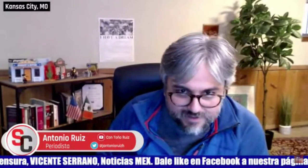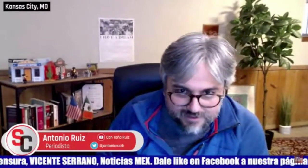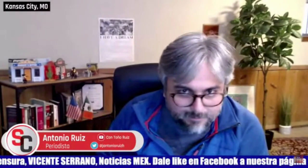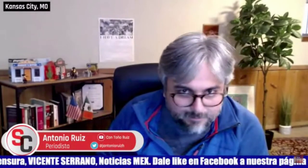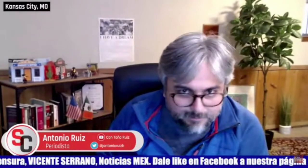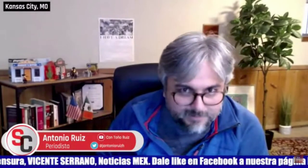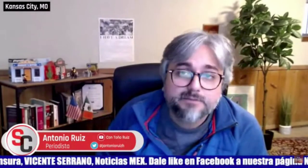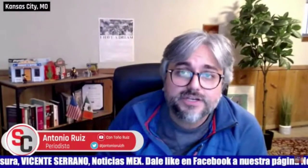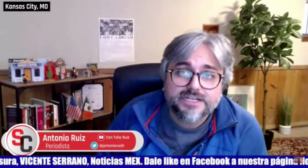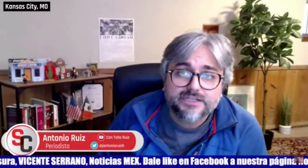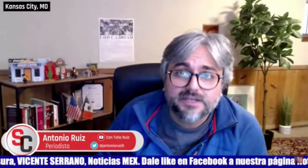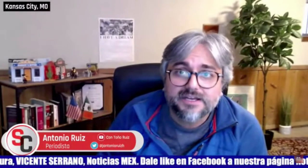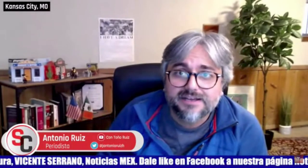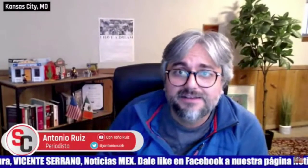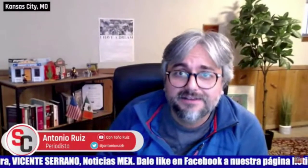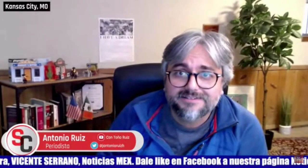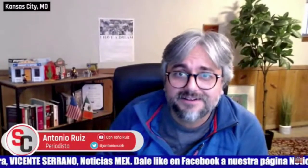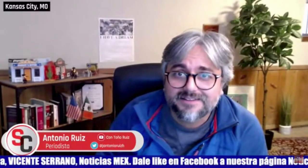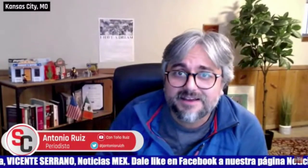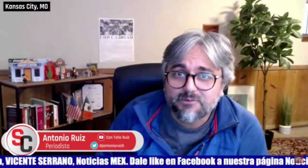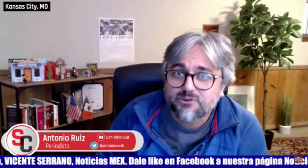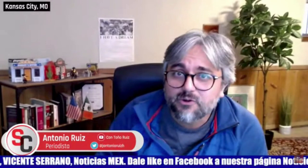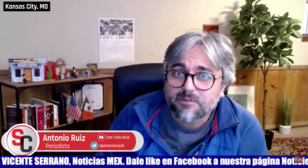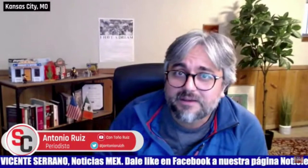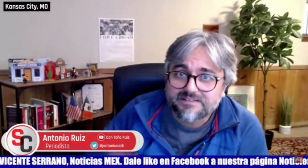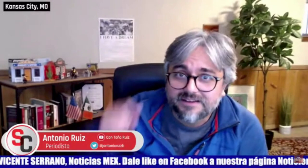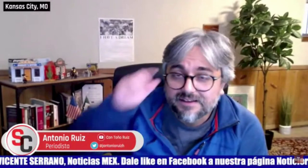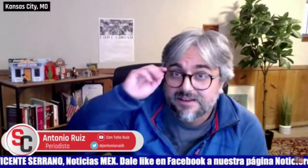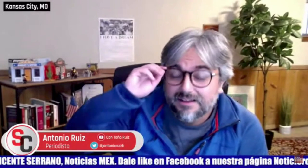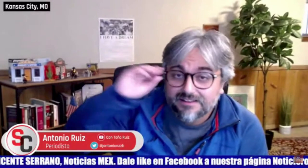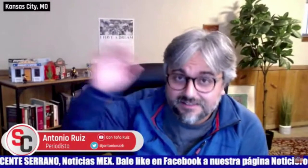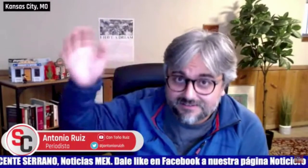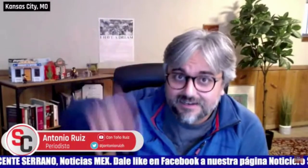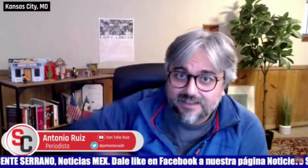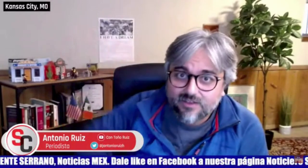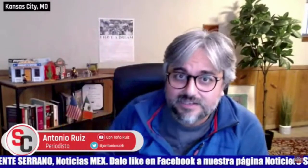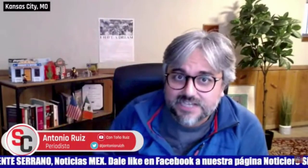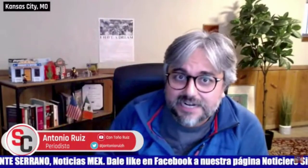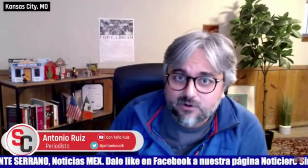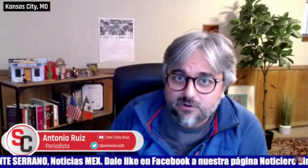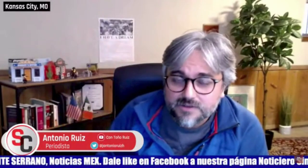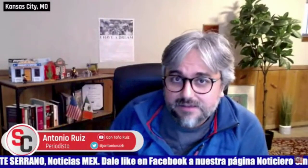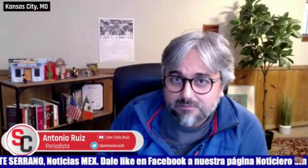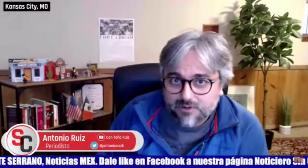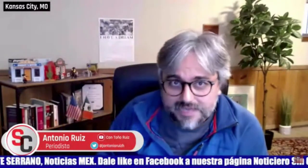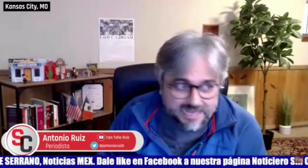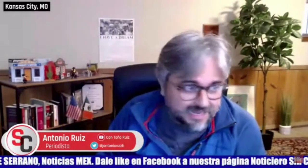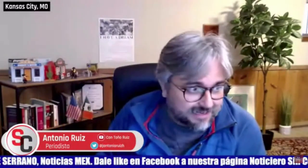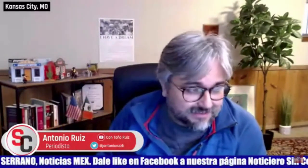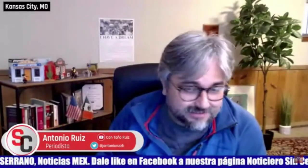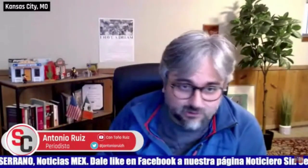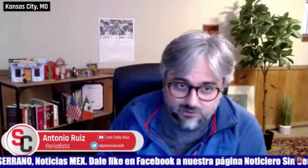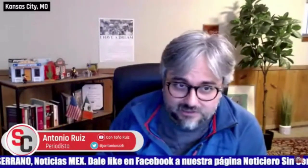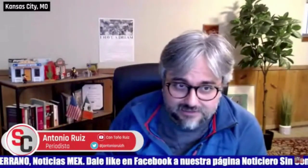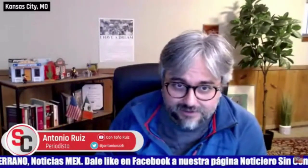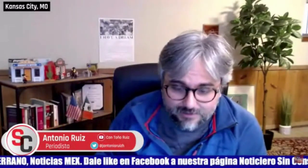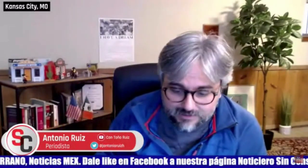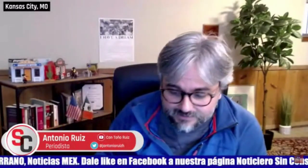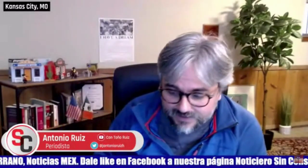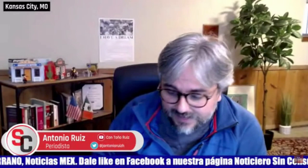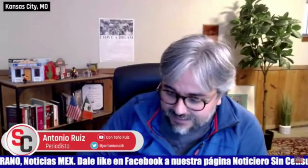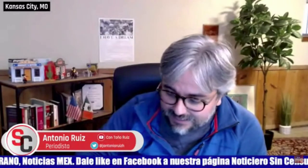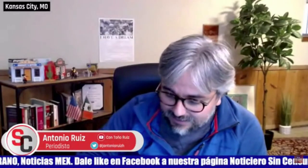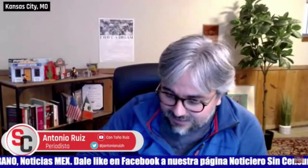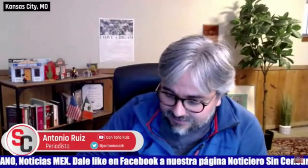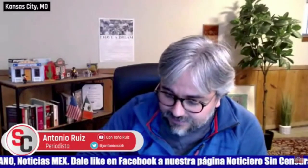muy represivas, por cierto, se critica mucho lo que pasa de este lado del charco, pero allá la situación está